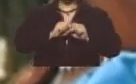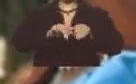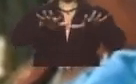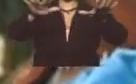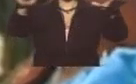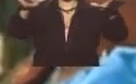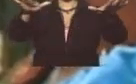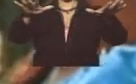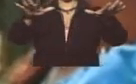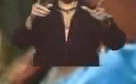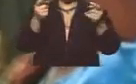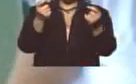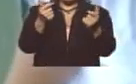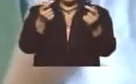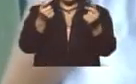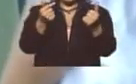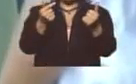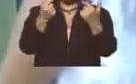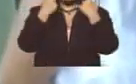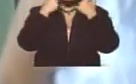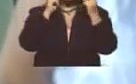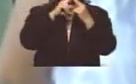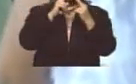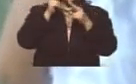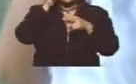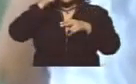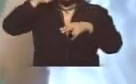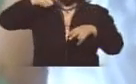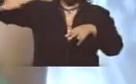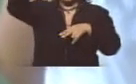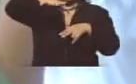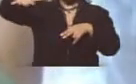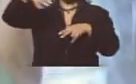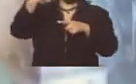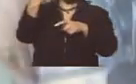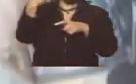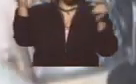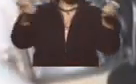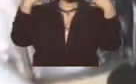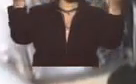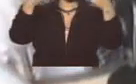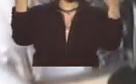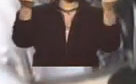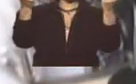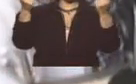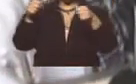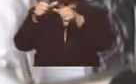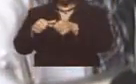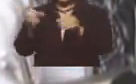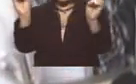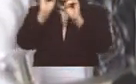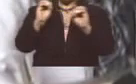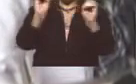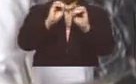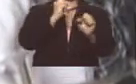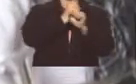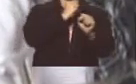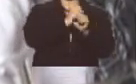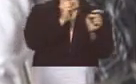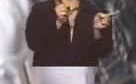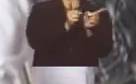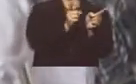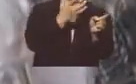proyecta muy pocas veces lo que es de los pueblos como en realidad están. O se